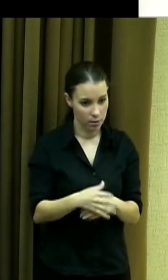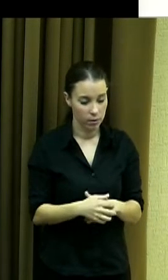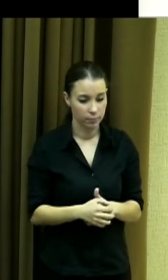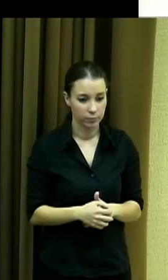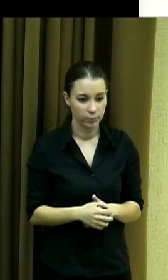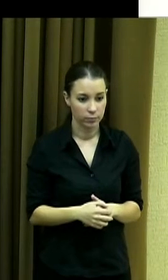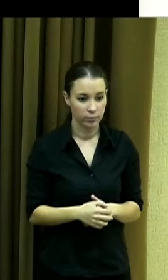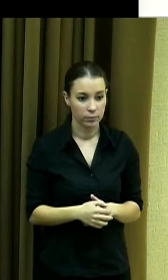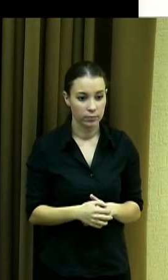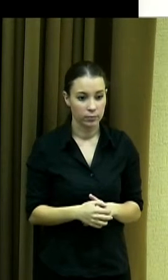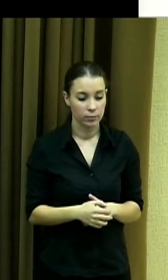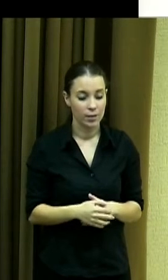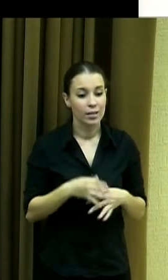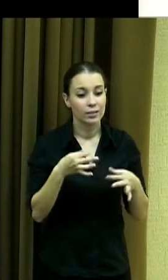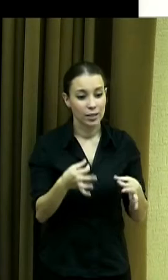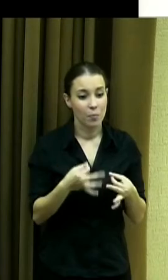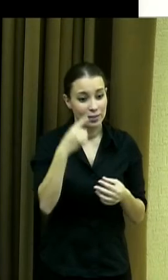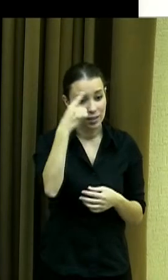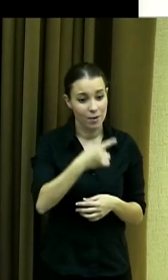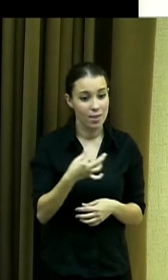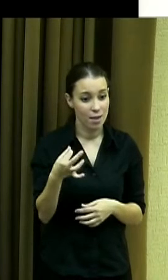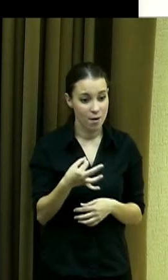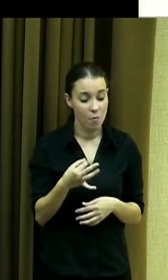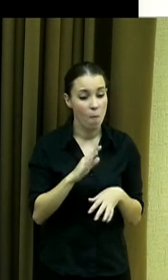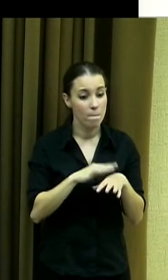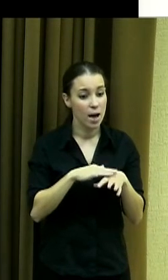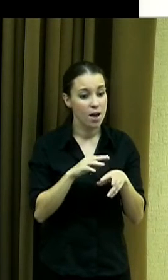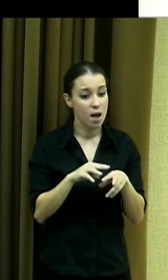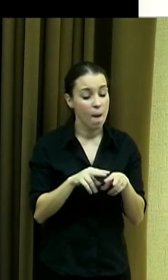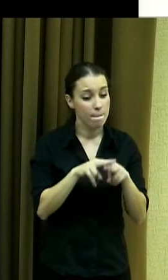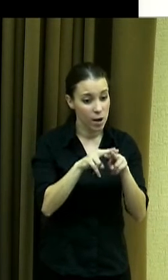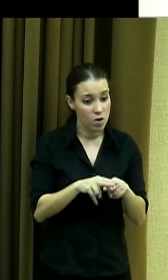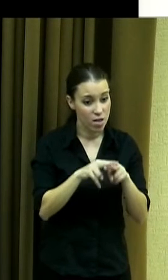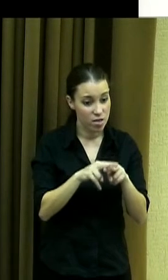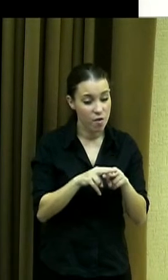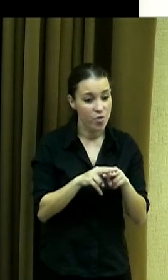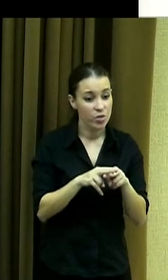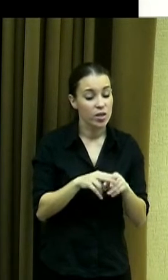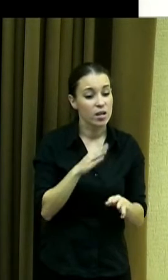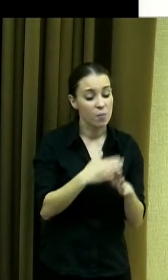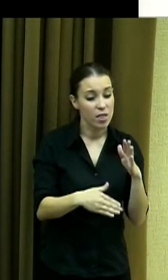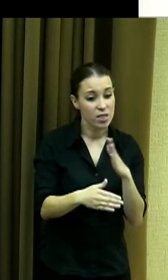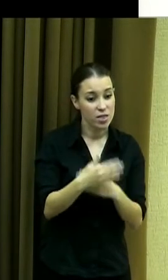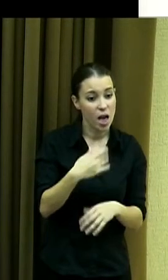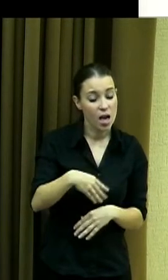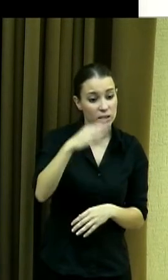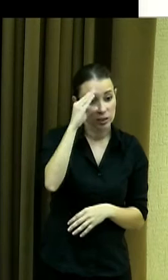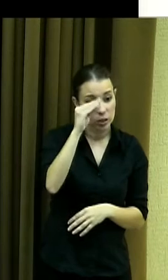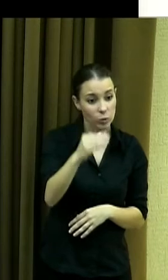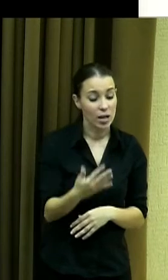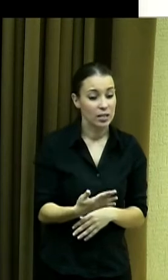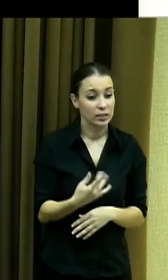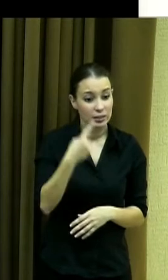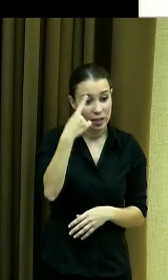Bien, siempre hay que tener en cuenta que para hacer una valoración de la capacidad intelectual hay que tener muy presente la edad de la